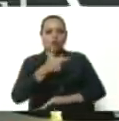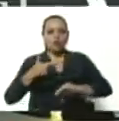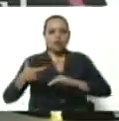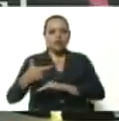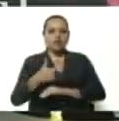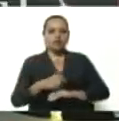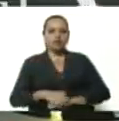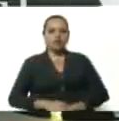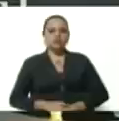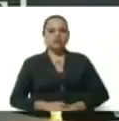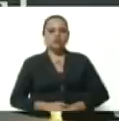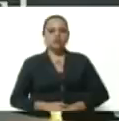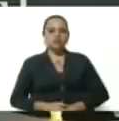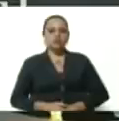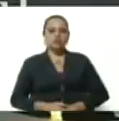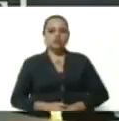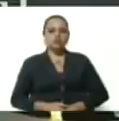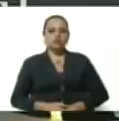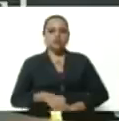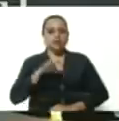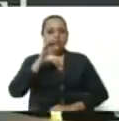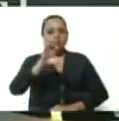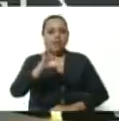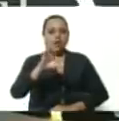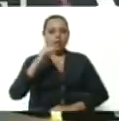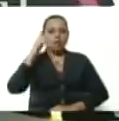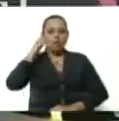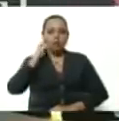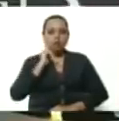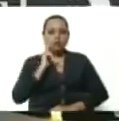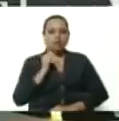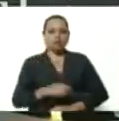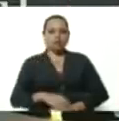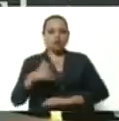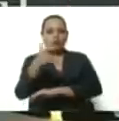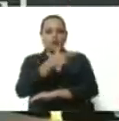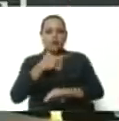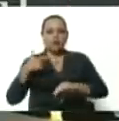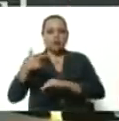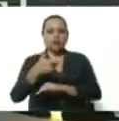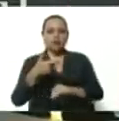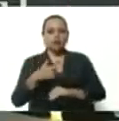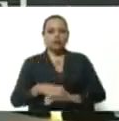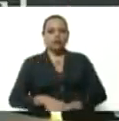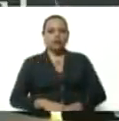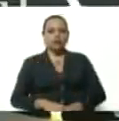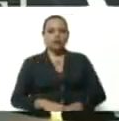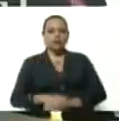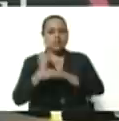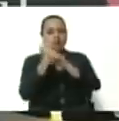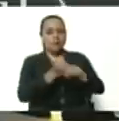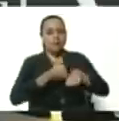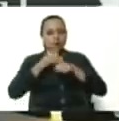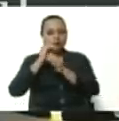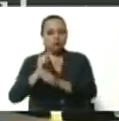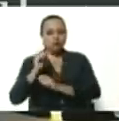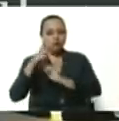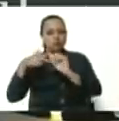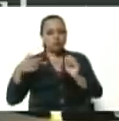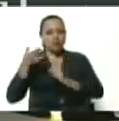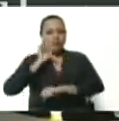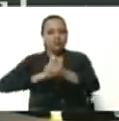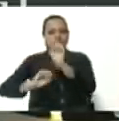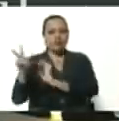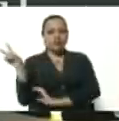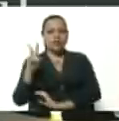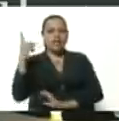Noguera Pietri en el estado Bolívar, con el gobernador Miguel Rodríguez de Amazonas. Bueno, defendiendo a Venezuela,